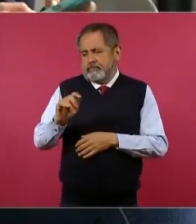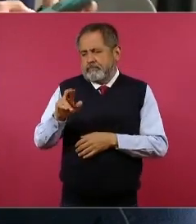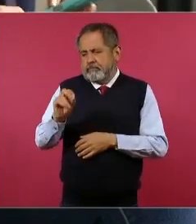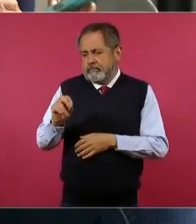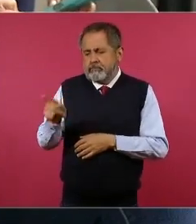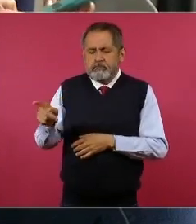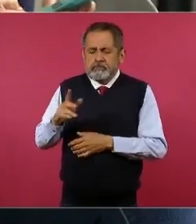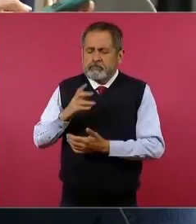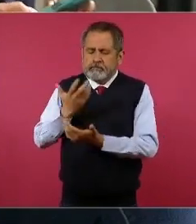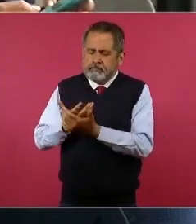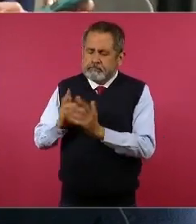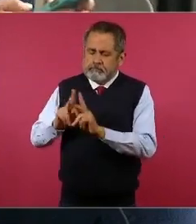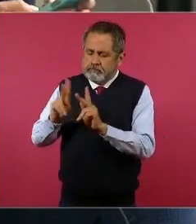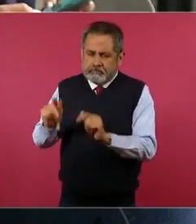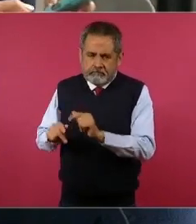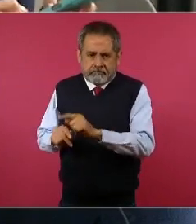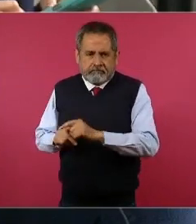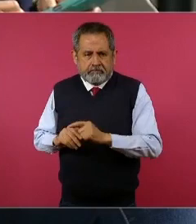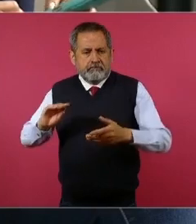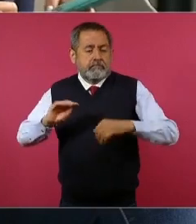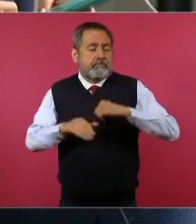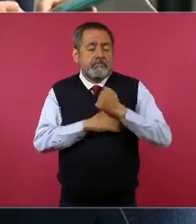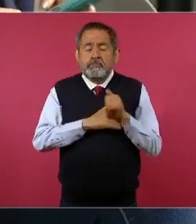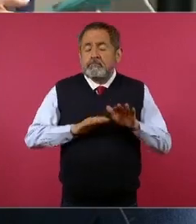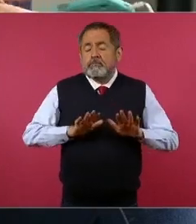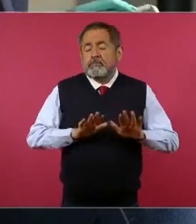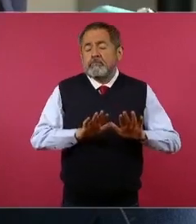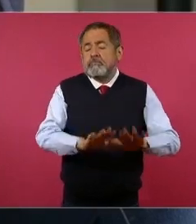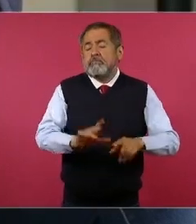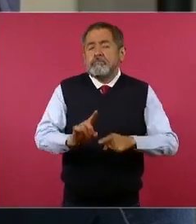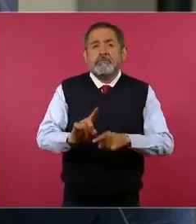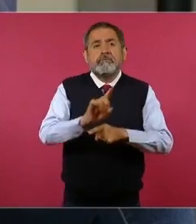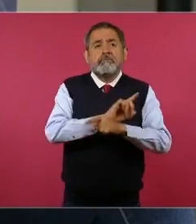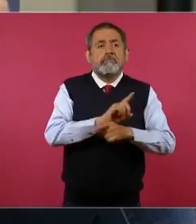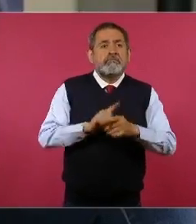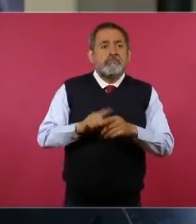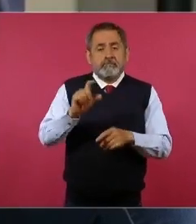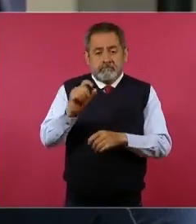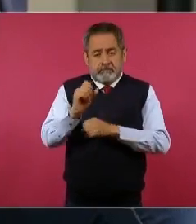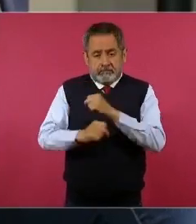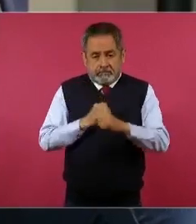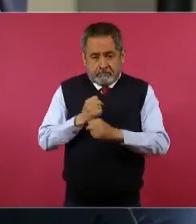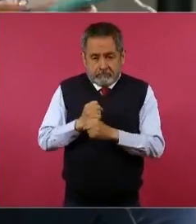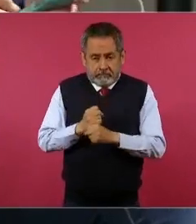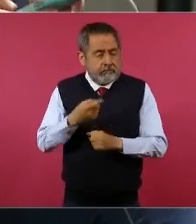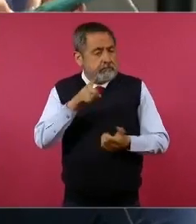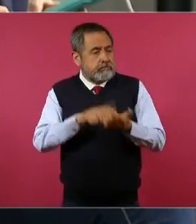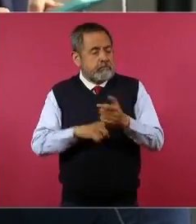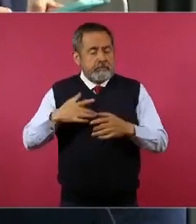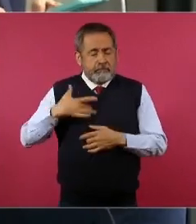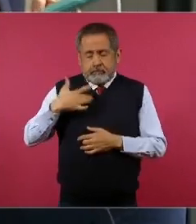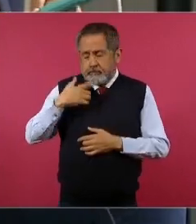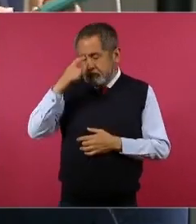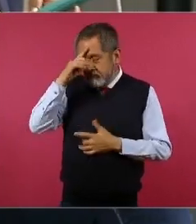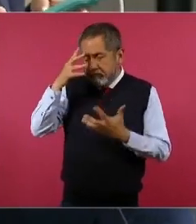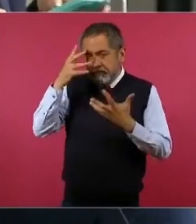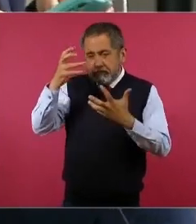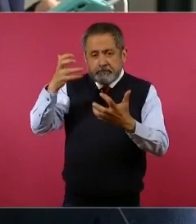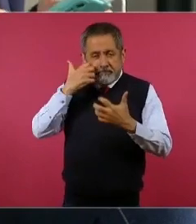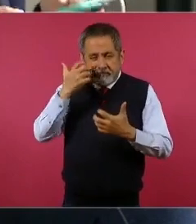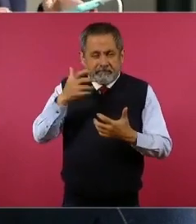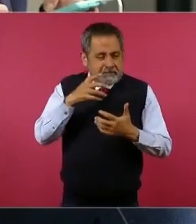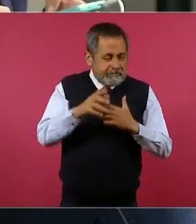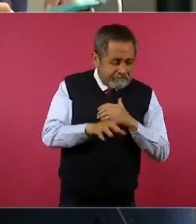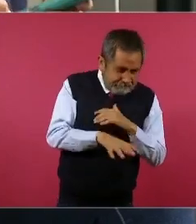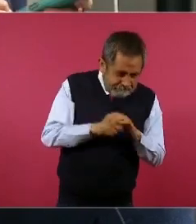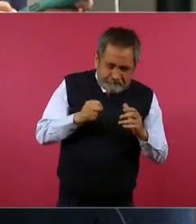paz descanse, quedaron en el baúl de los recuerdos hace casi dos décadas, no así el espíritu de un ideal que incuestionablemente